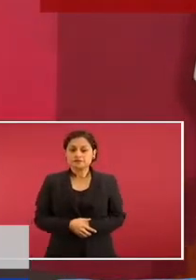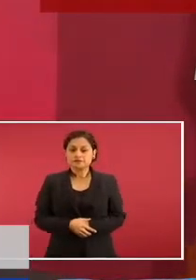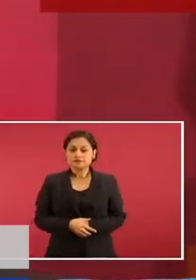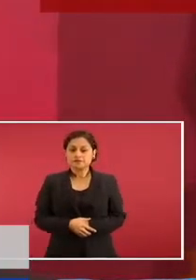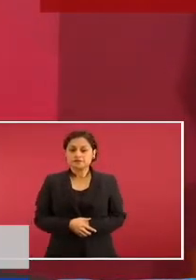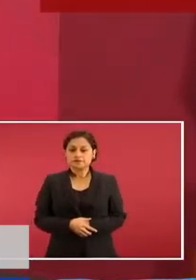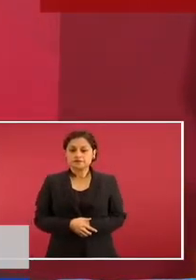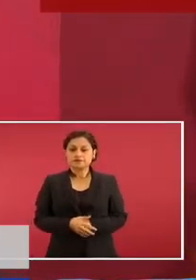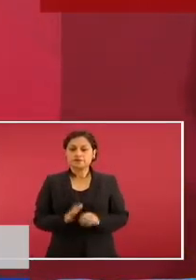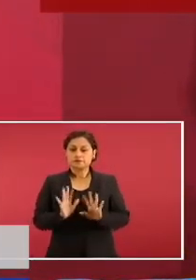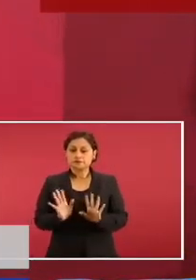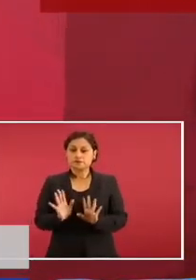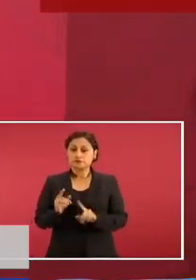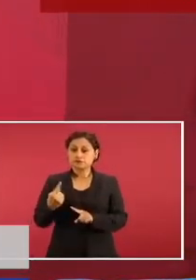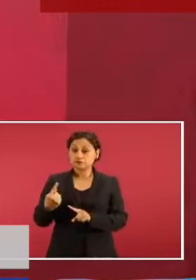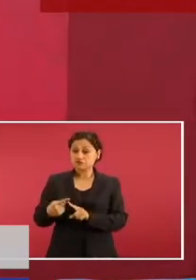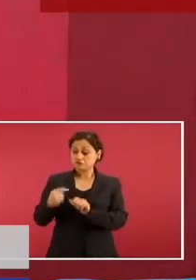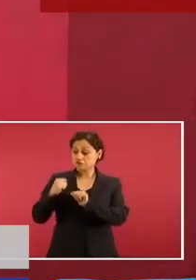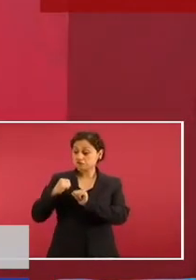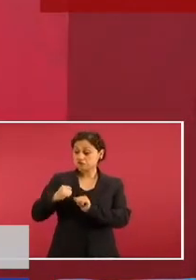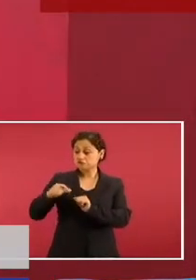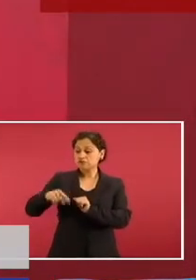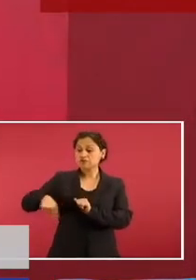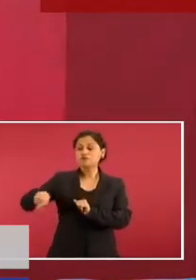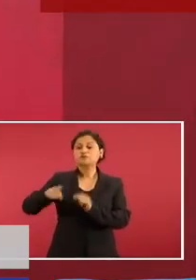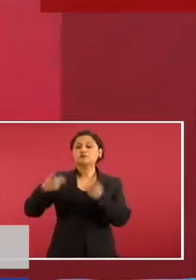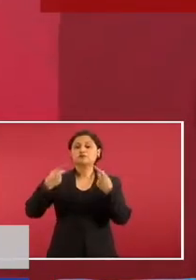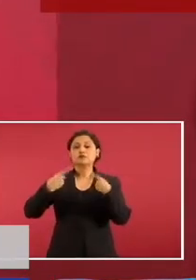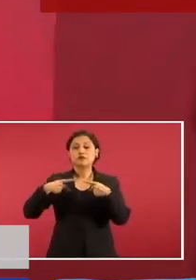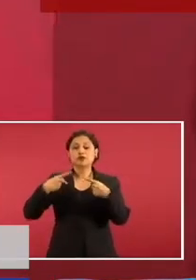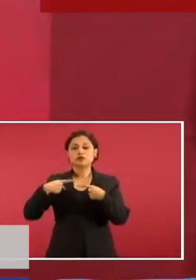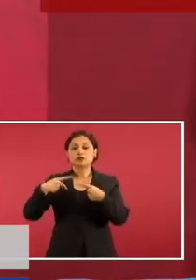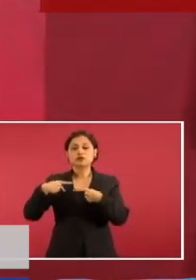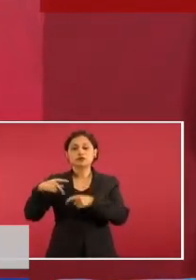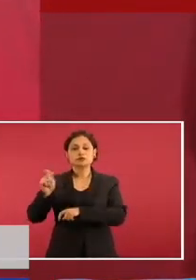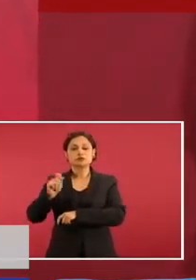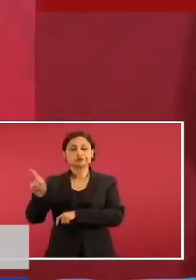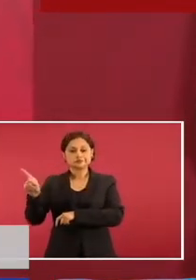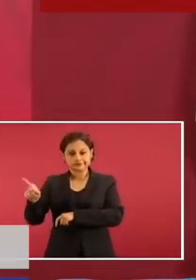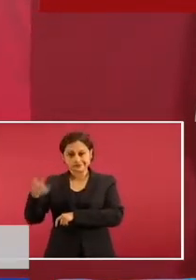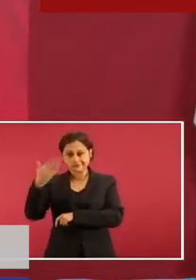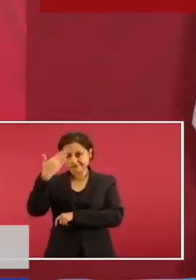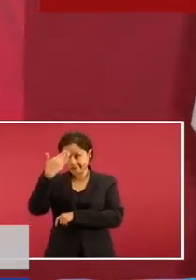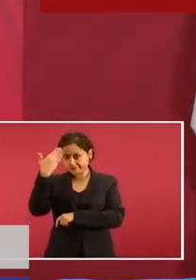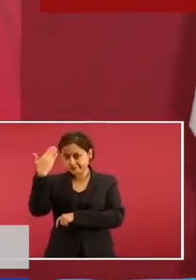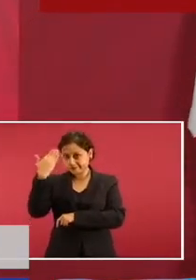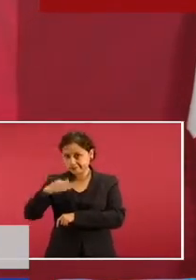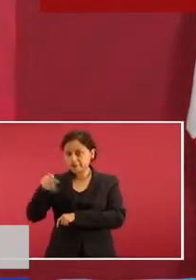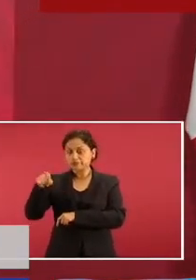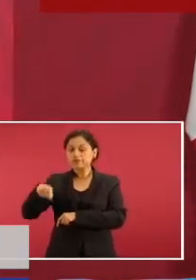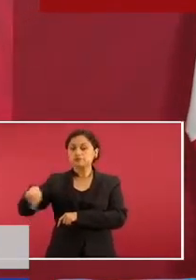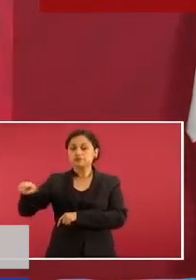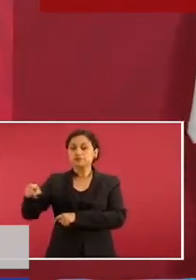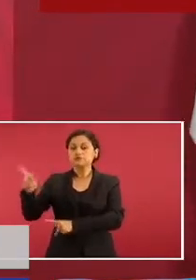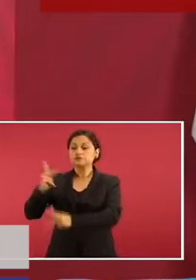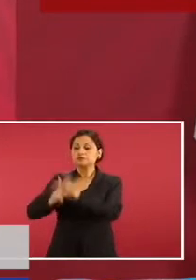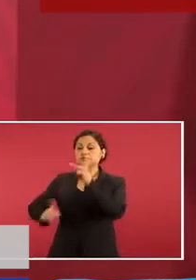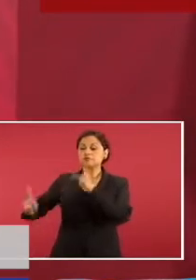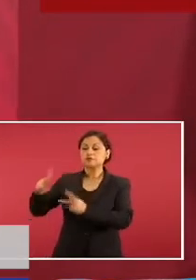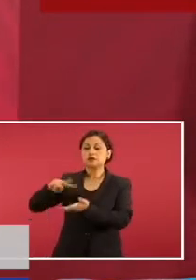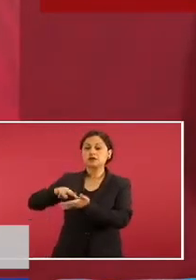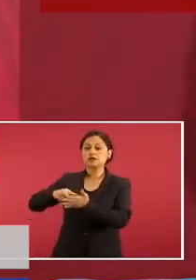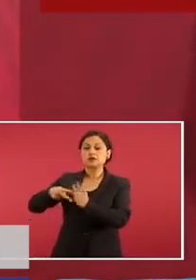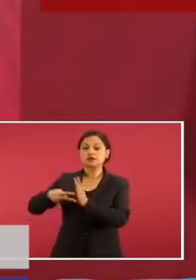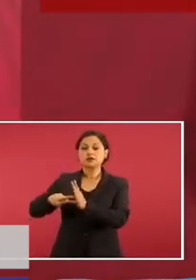reporteros que ingresan y entregan cubrebocas a quien lo requiera. Esto es adicional a las medidas de sana distancia con la separación de sillas y limitar